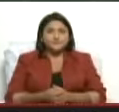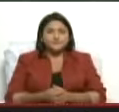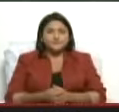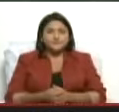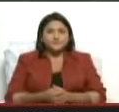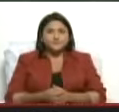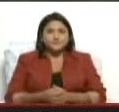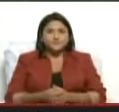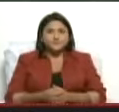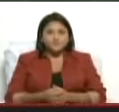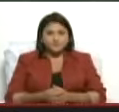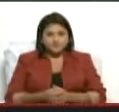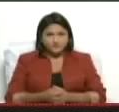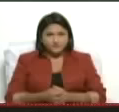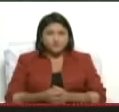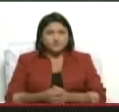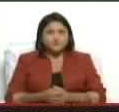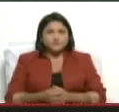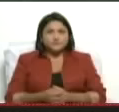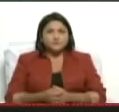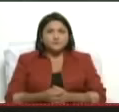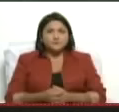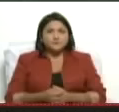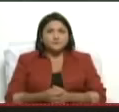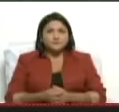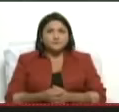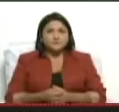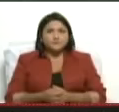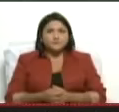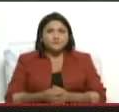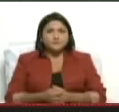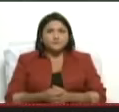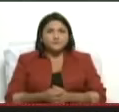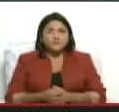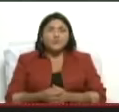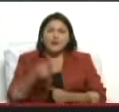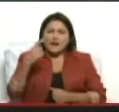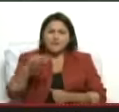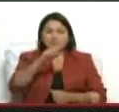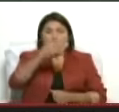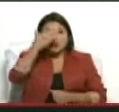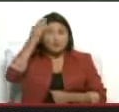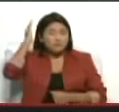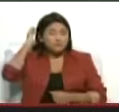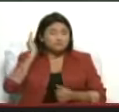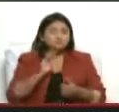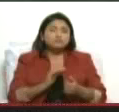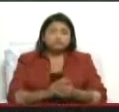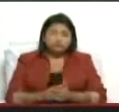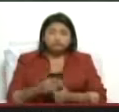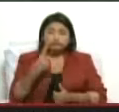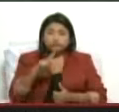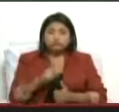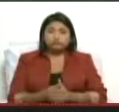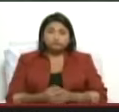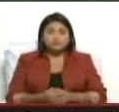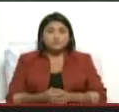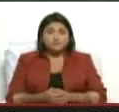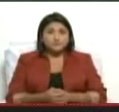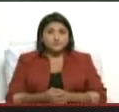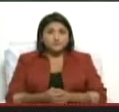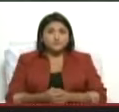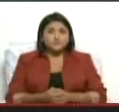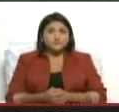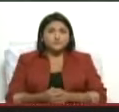entenderá existen fachadas Así lo veo yo usted se encubre de una acción para en el fondo hacer lo que